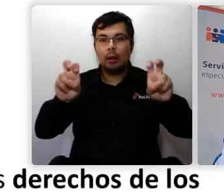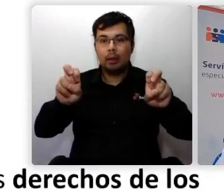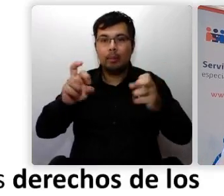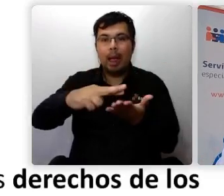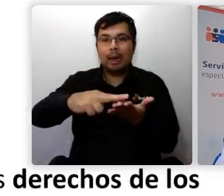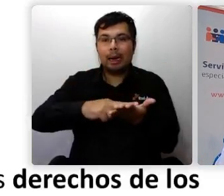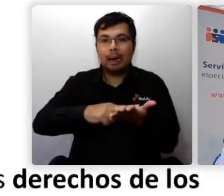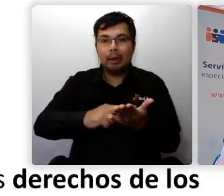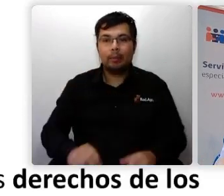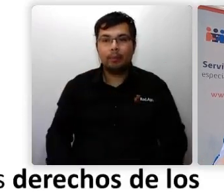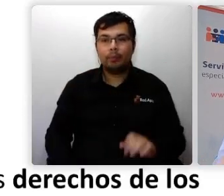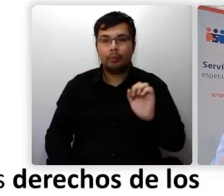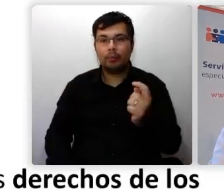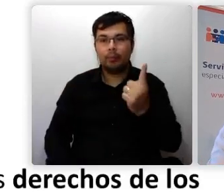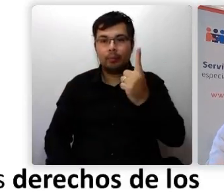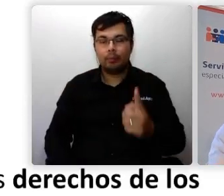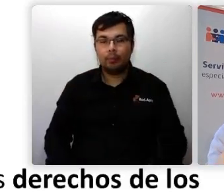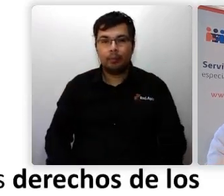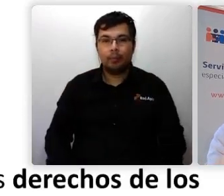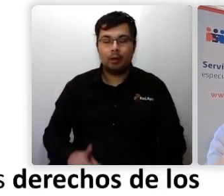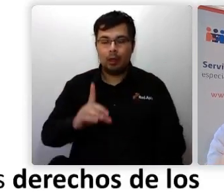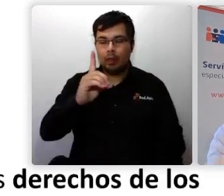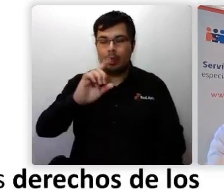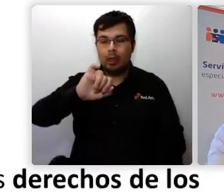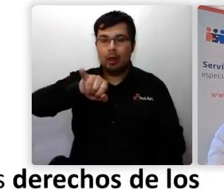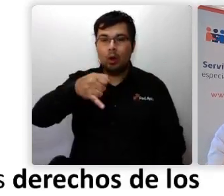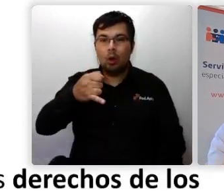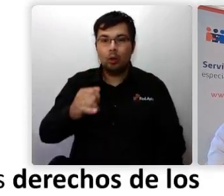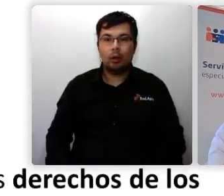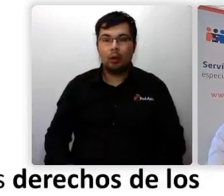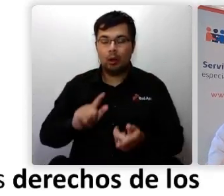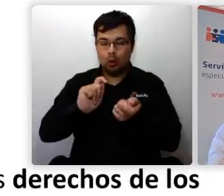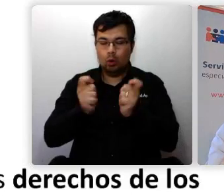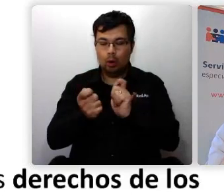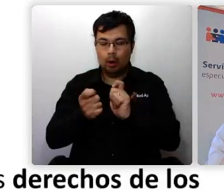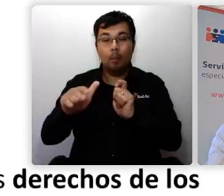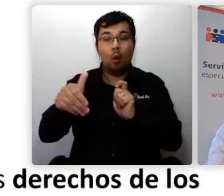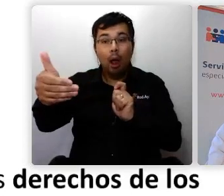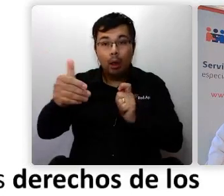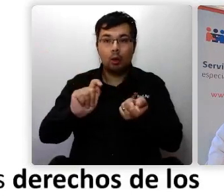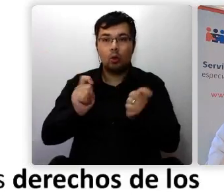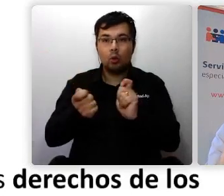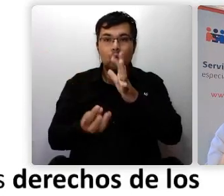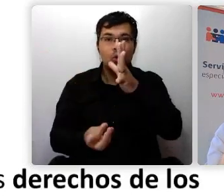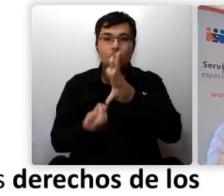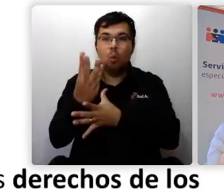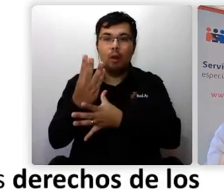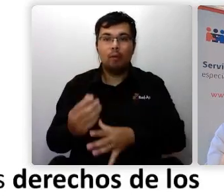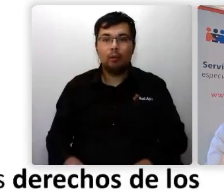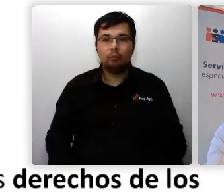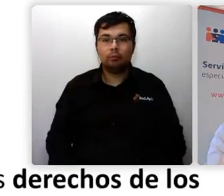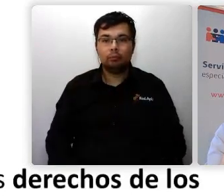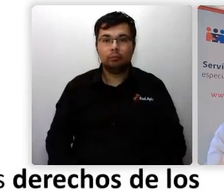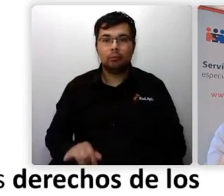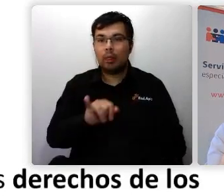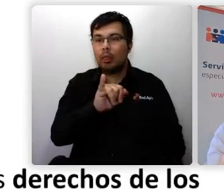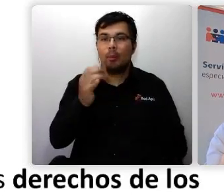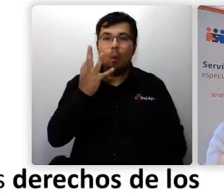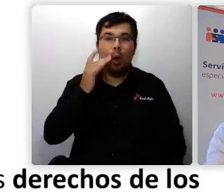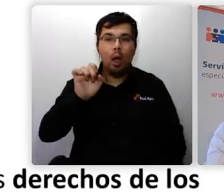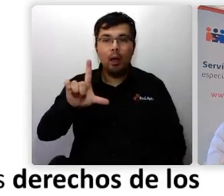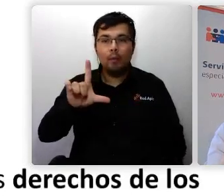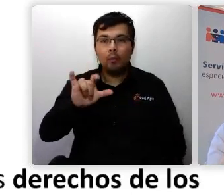con las DJ nuevas que hay, los cambios que vienen a las DJ. En abril ya el tema de la operación renta,